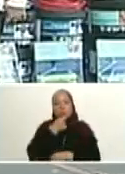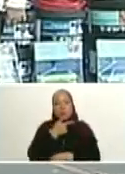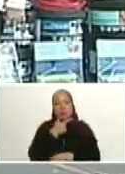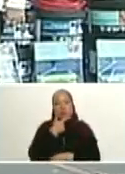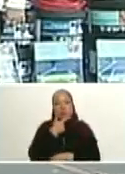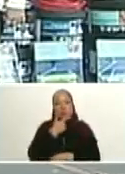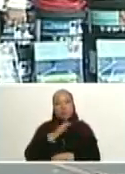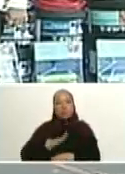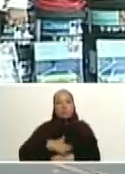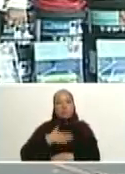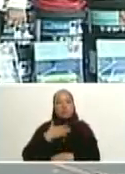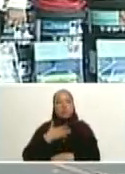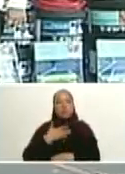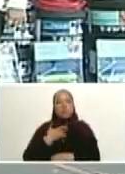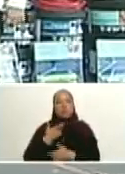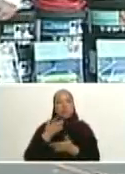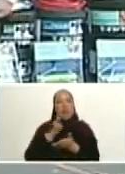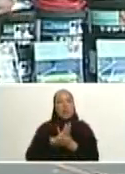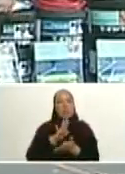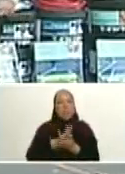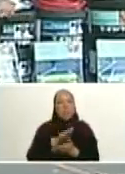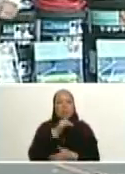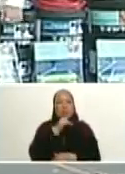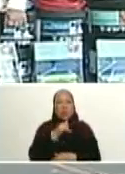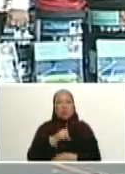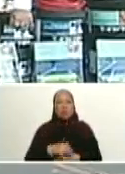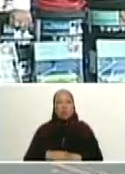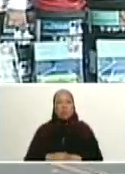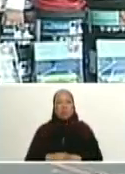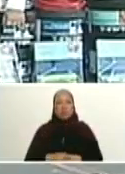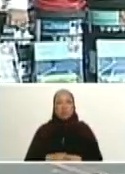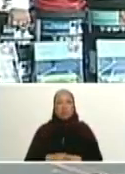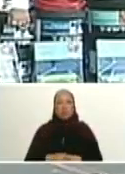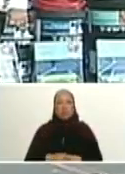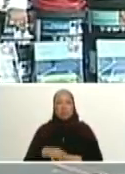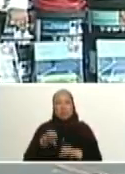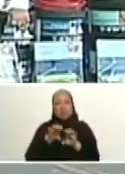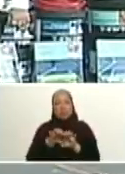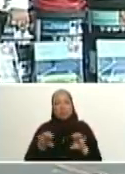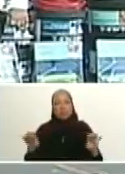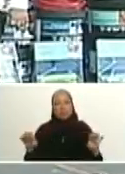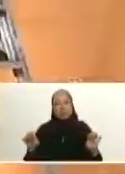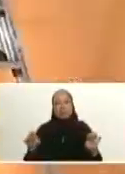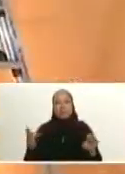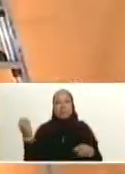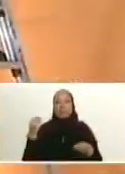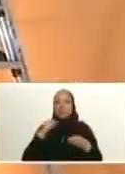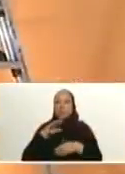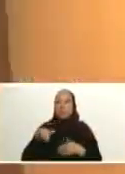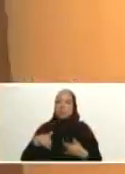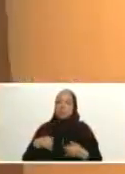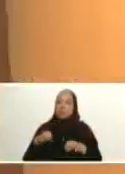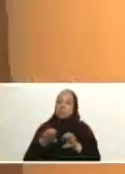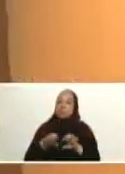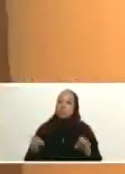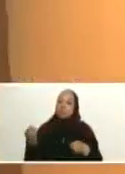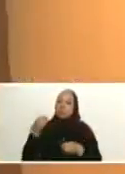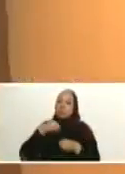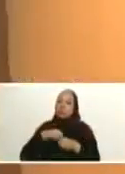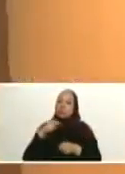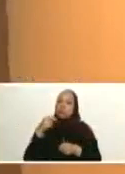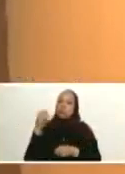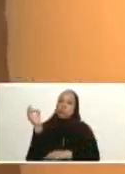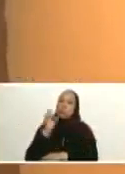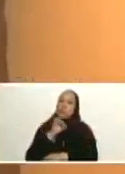bueno, la Ruta Lai, las bricomiles en materia de salud, en materia de educación. Y hoy nos encontramos aquí en el centro de